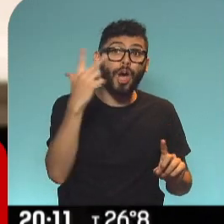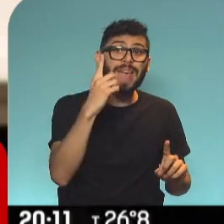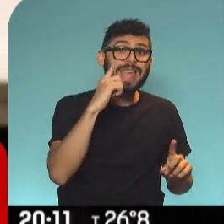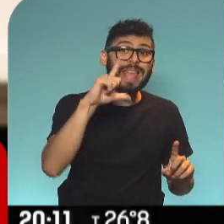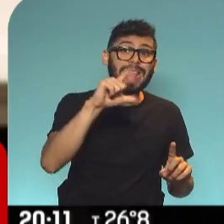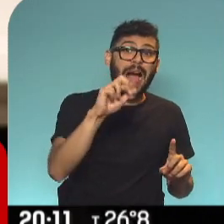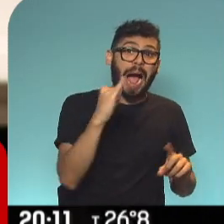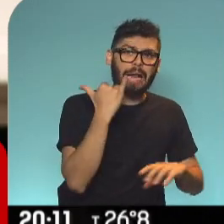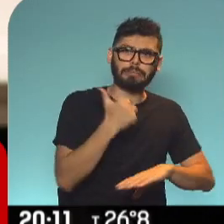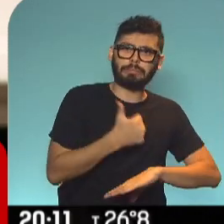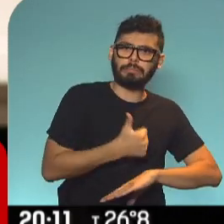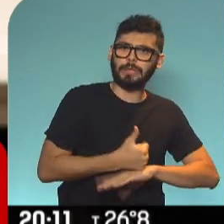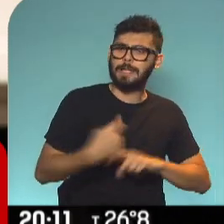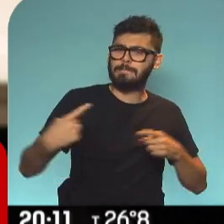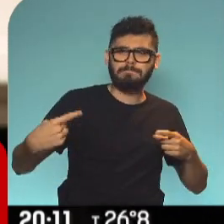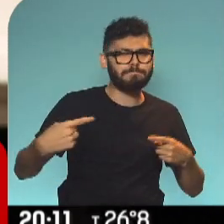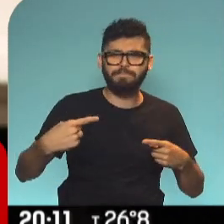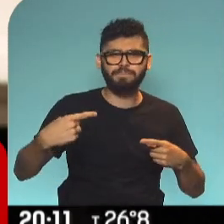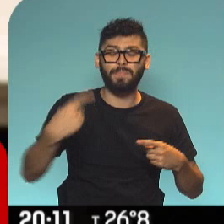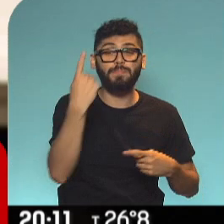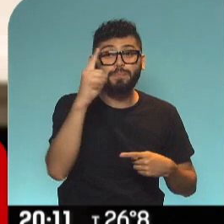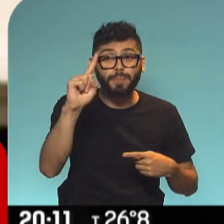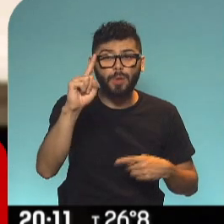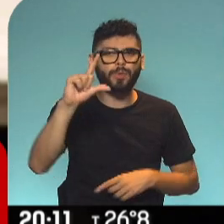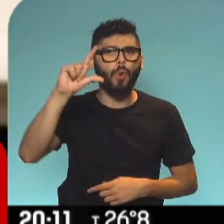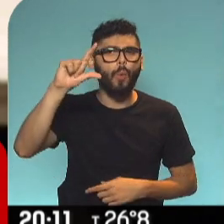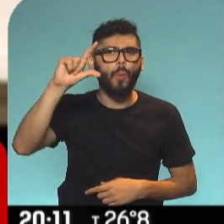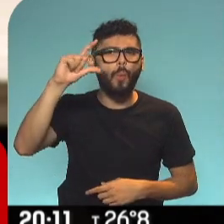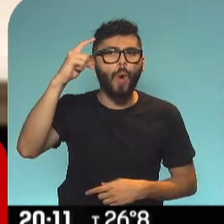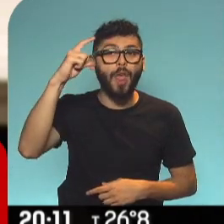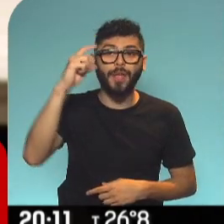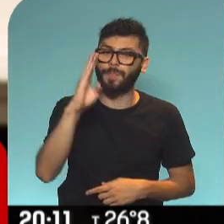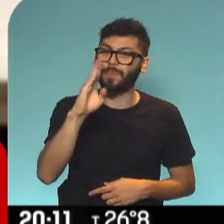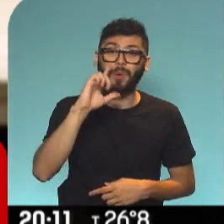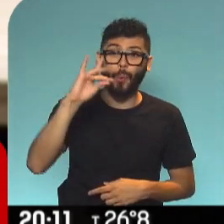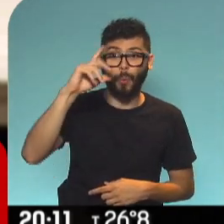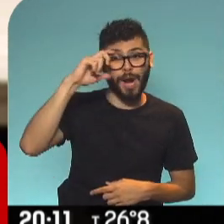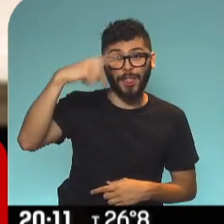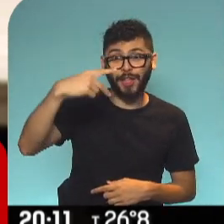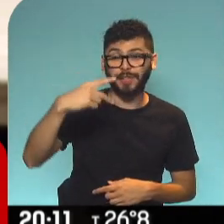con Francisco. Sin embargo, Biden, cuando se va